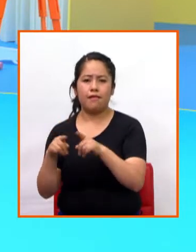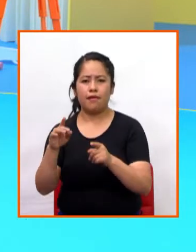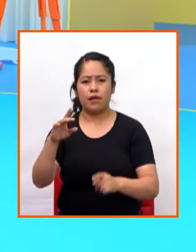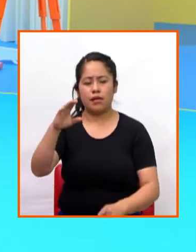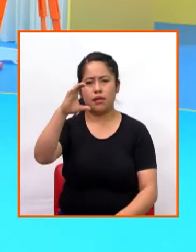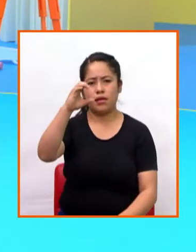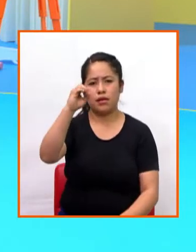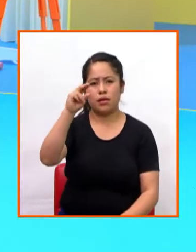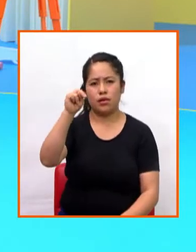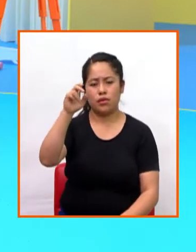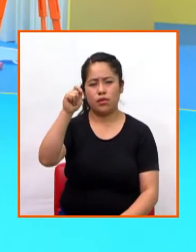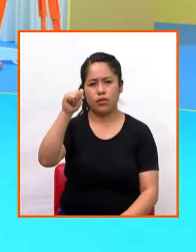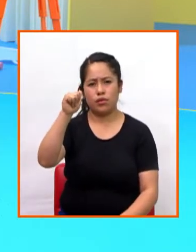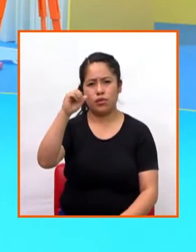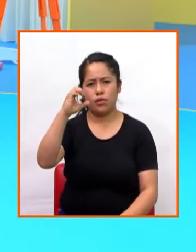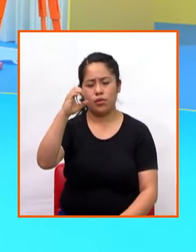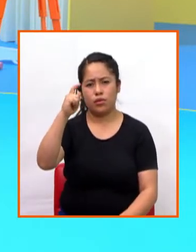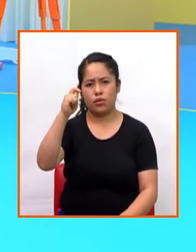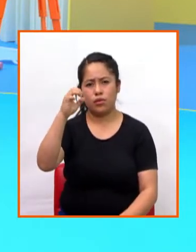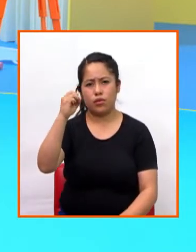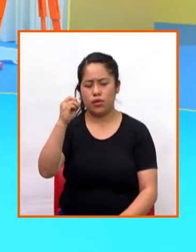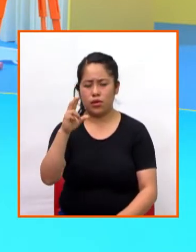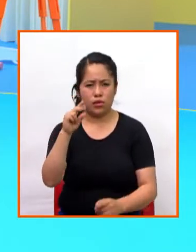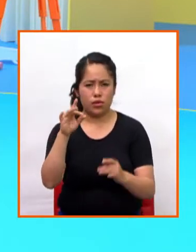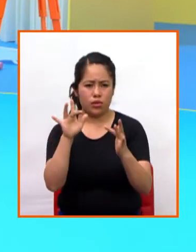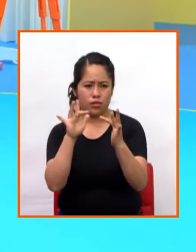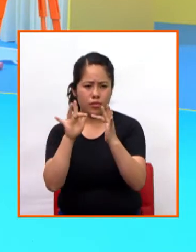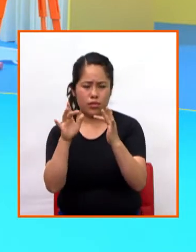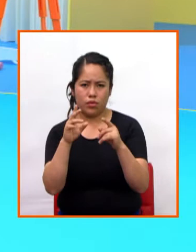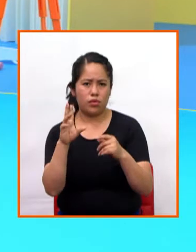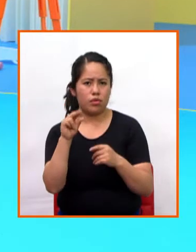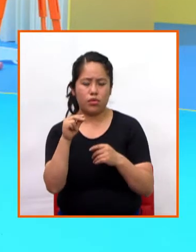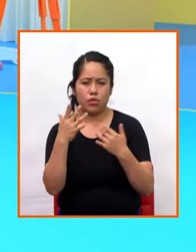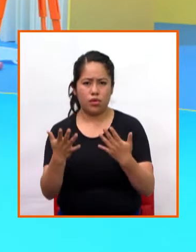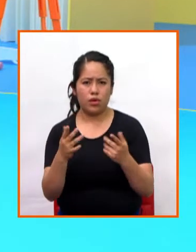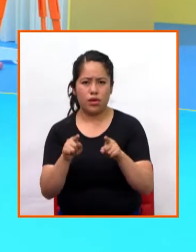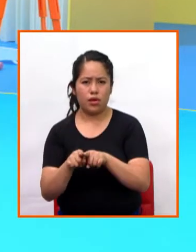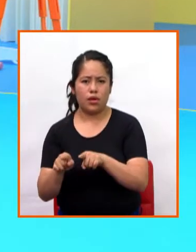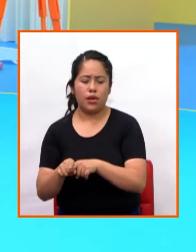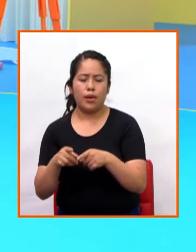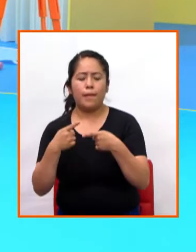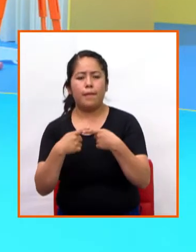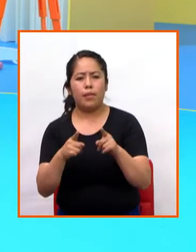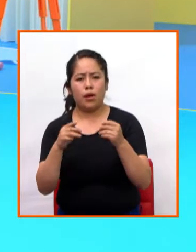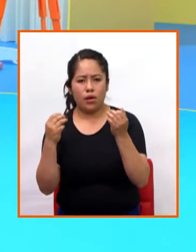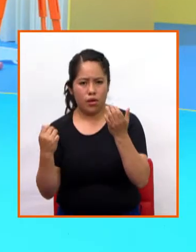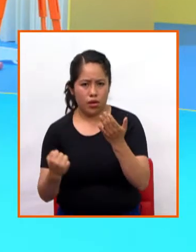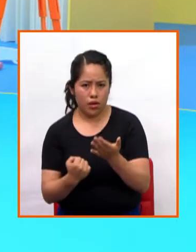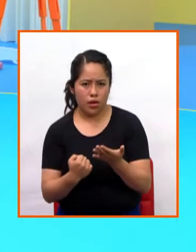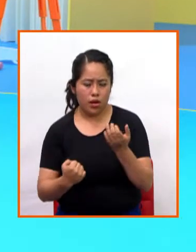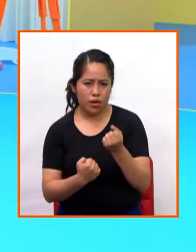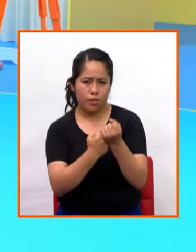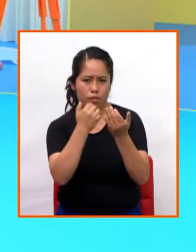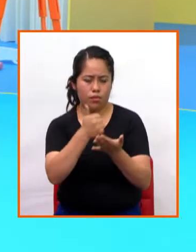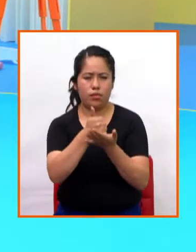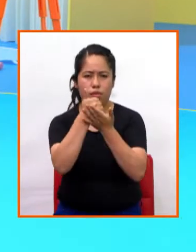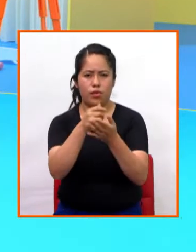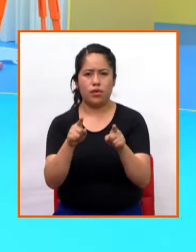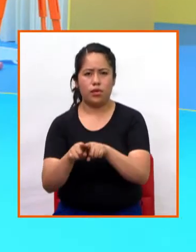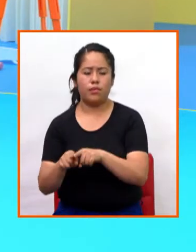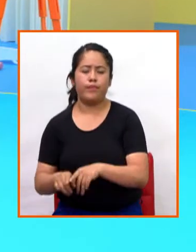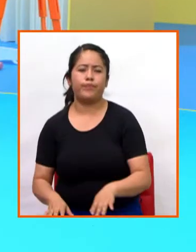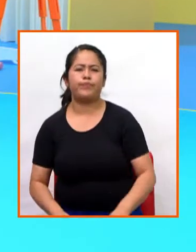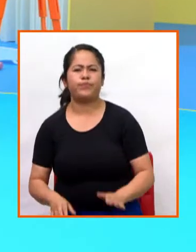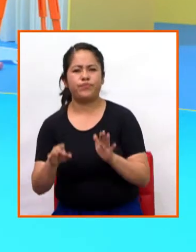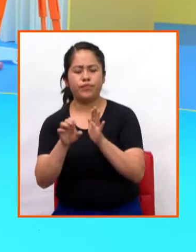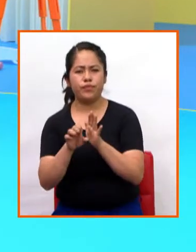sangre. También tienen otra función. Cuando por algún golpe o alguna lesión nosotros matamos a muchas neuronas